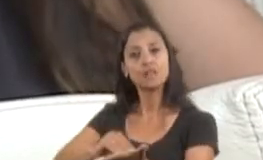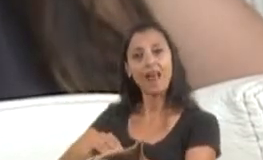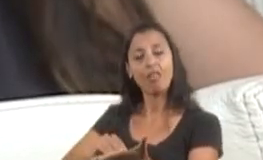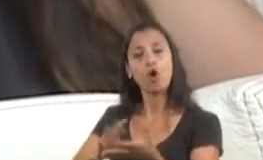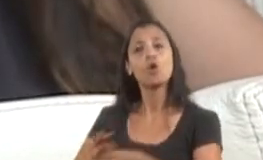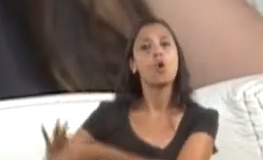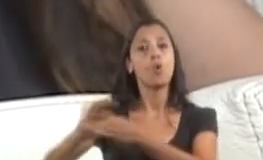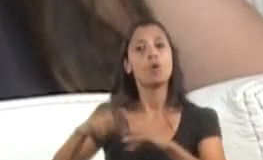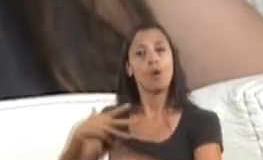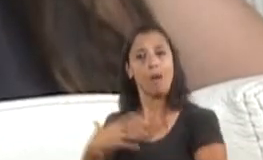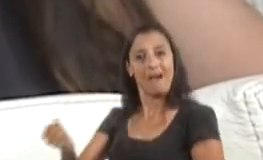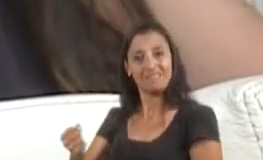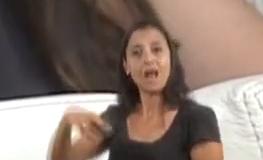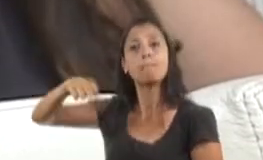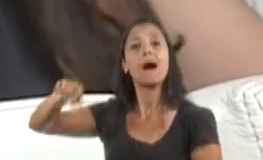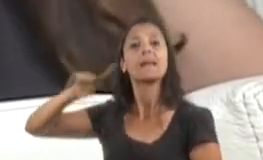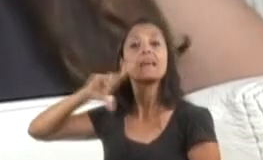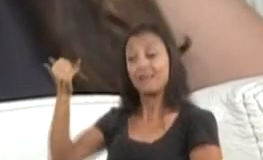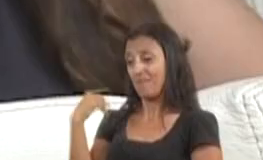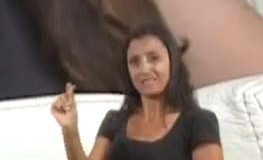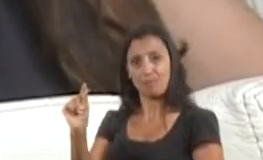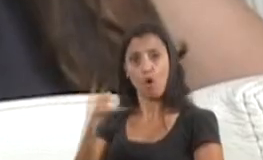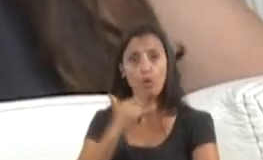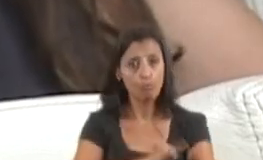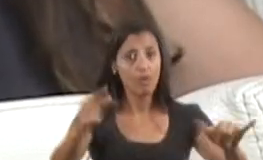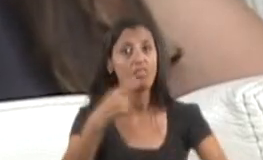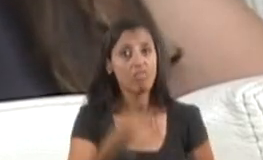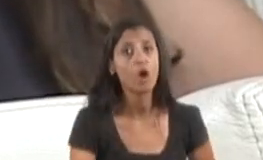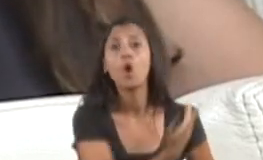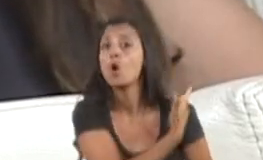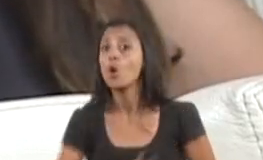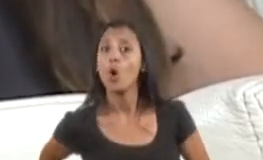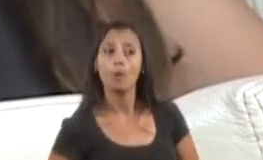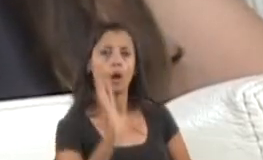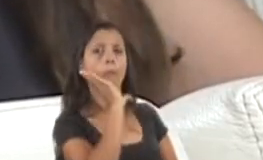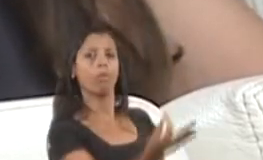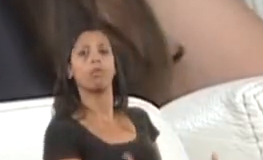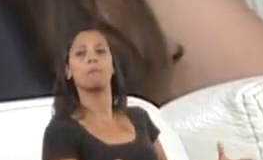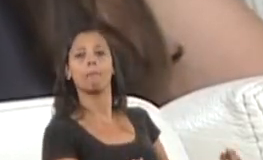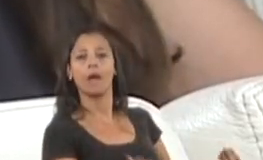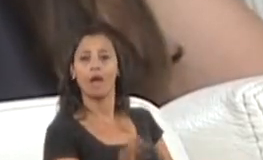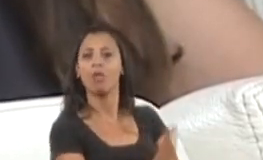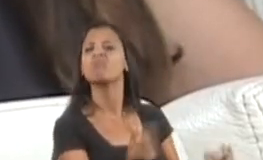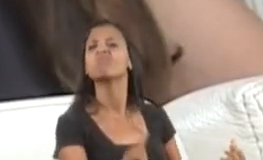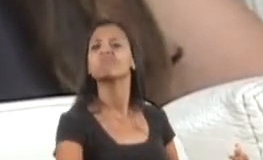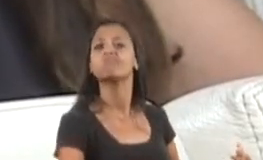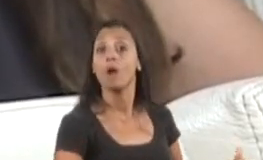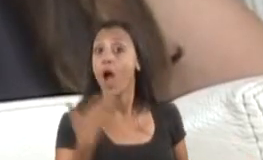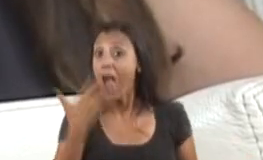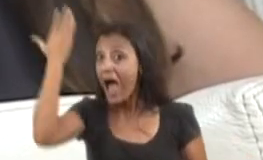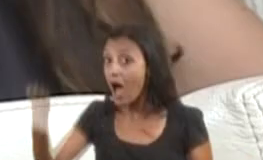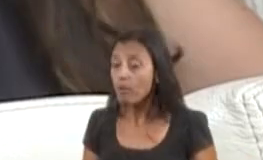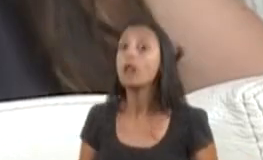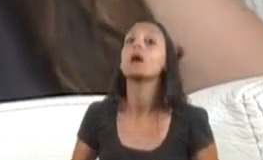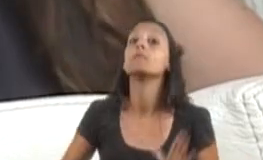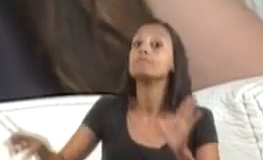Patria, el senador Parrilli, acaba de decir que el oficialismo tiene miedo de que hable el legislador